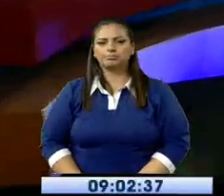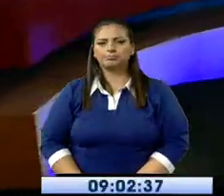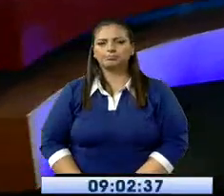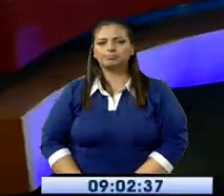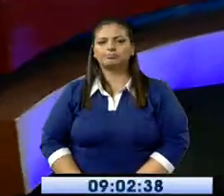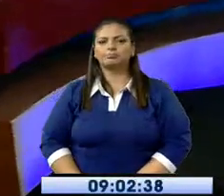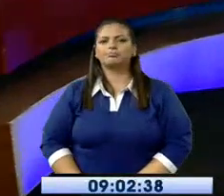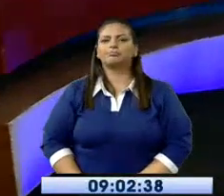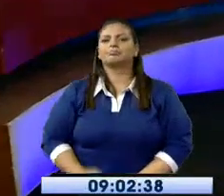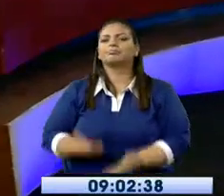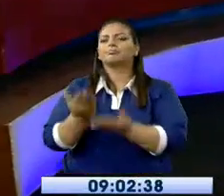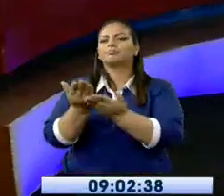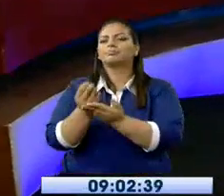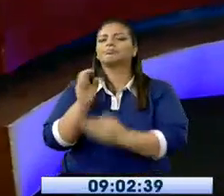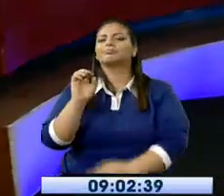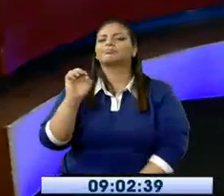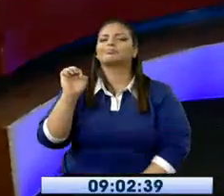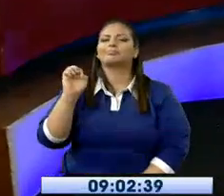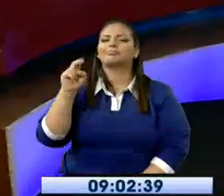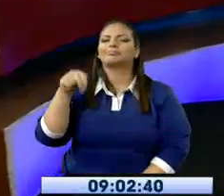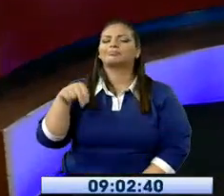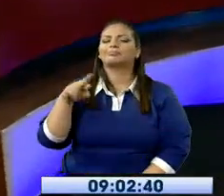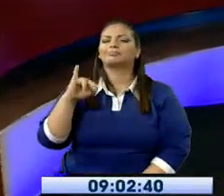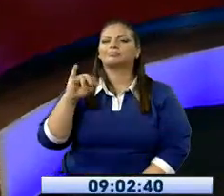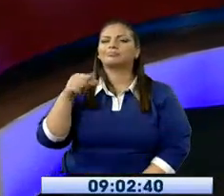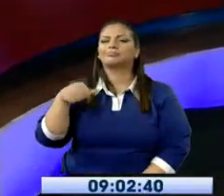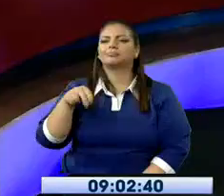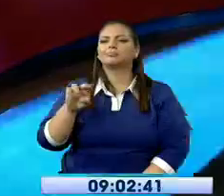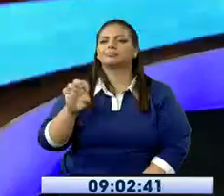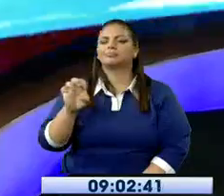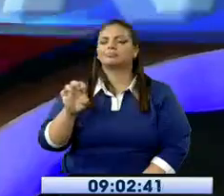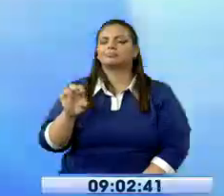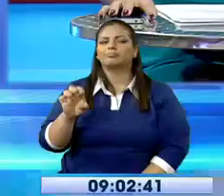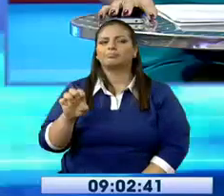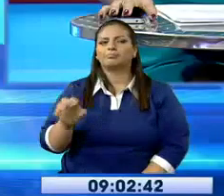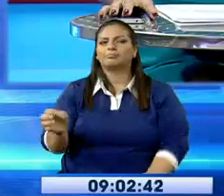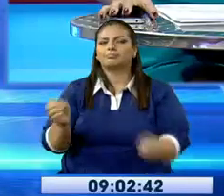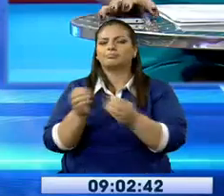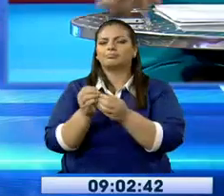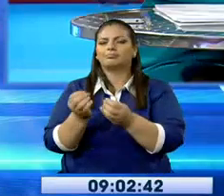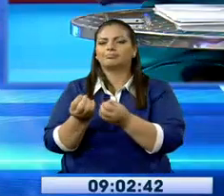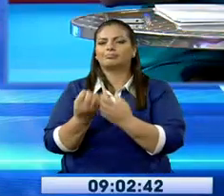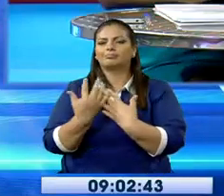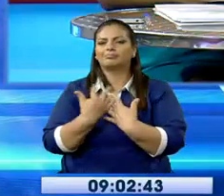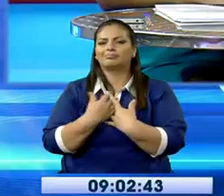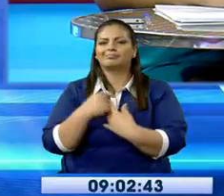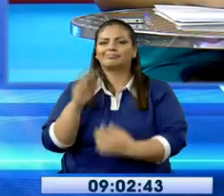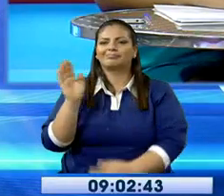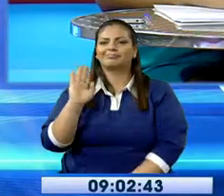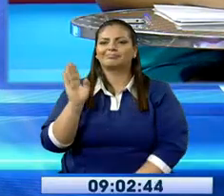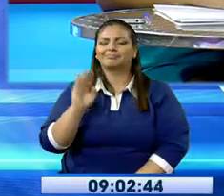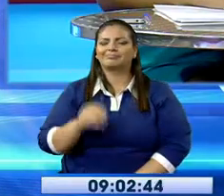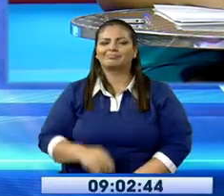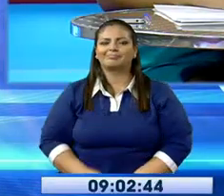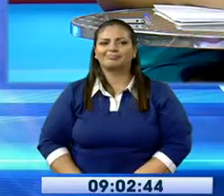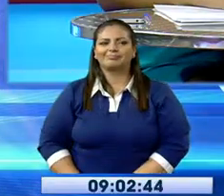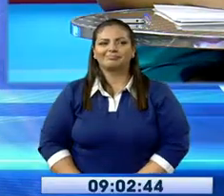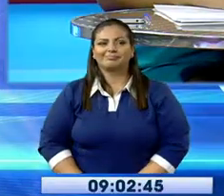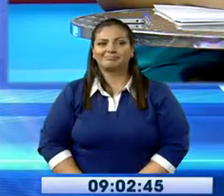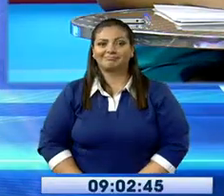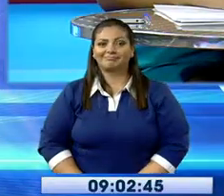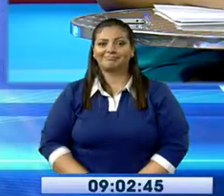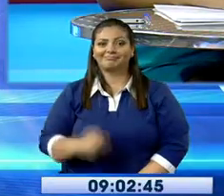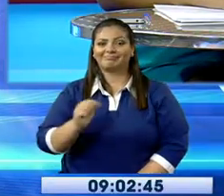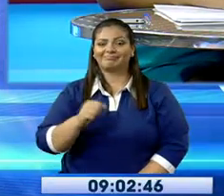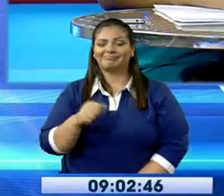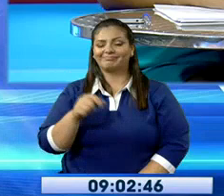nos enlazamos con Enrique Muñoz, quien está listo con más información y en este dulce día para él. Hola. Totalmente dulce